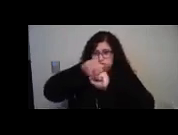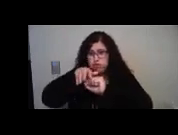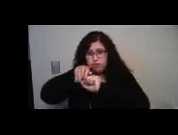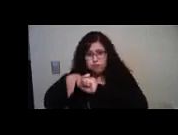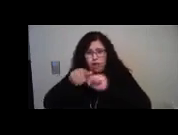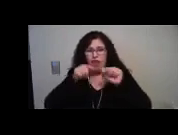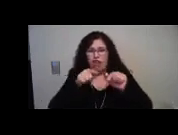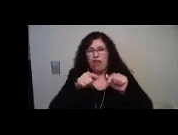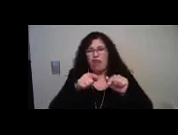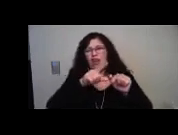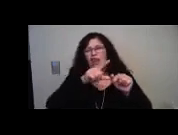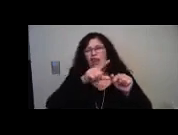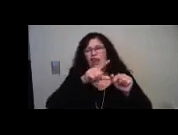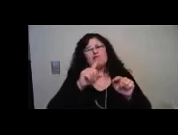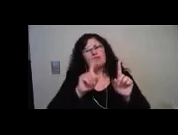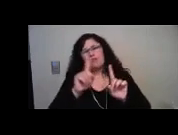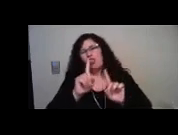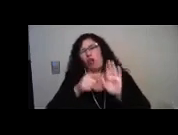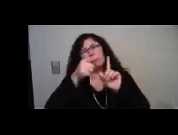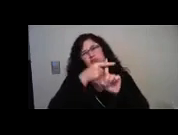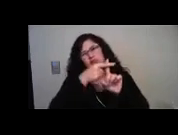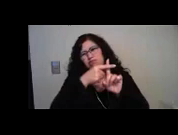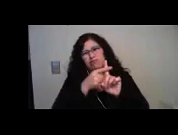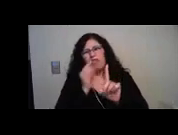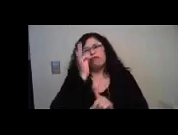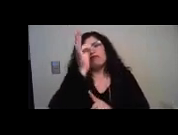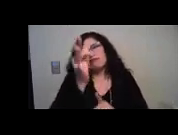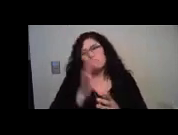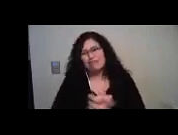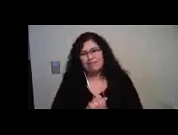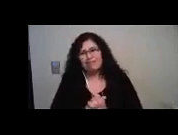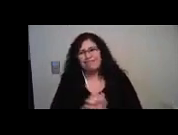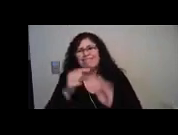funcional mucho menos favorable, ¿de acuerdo?